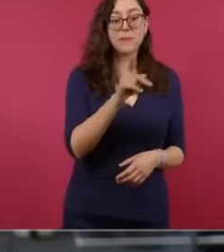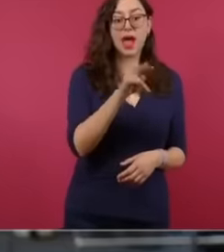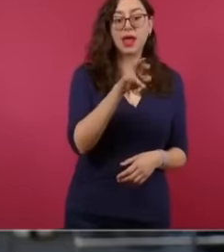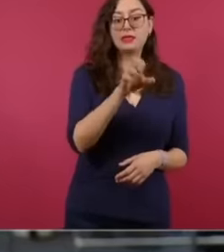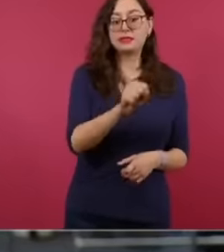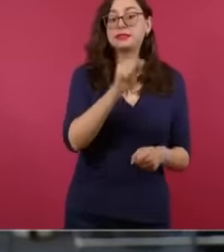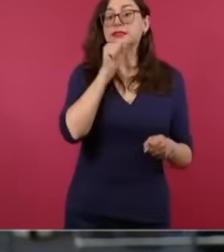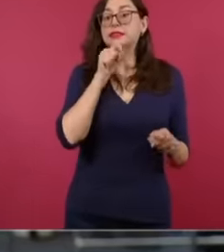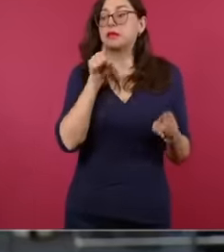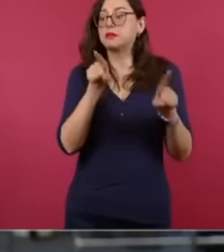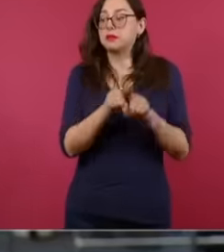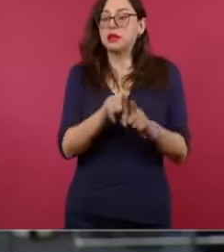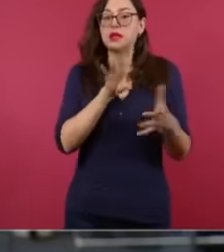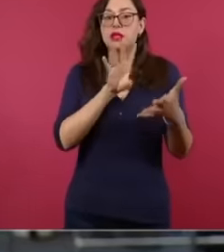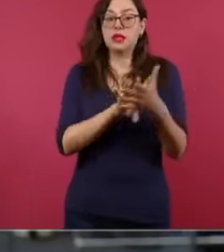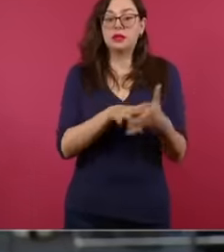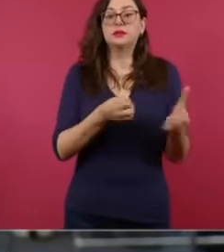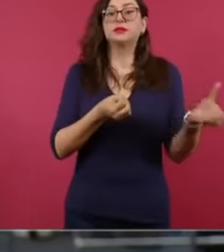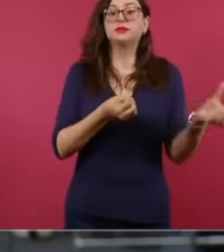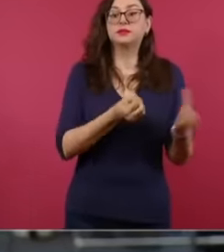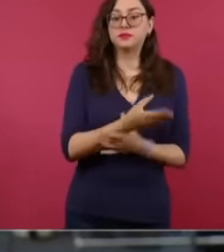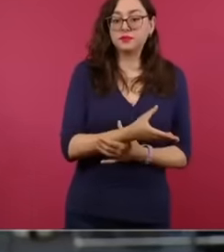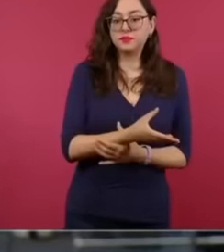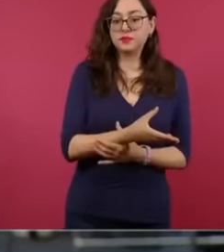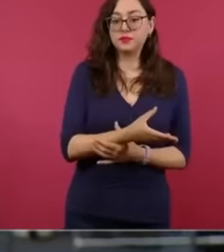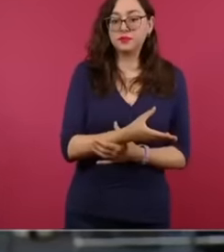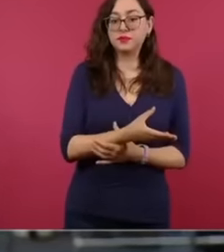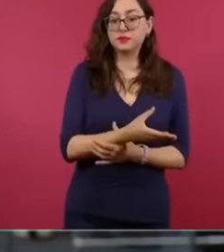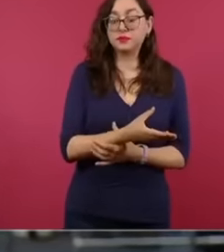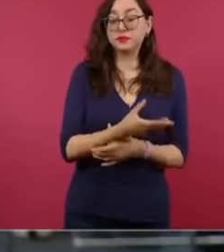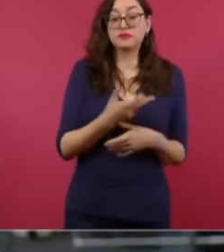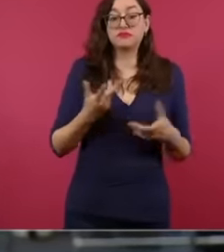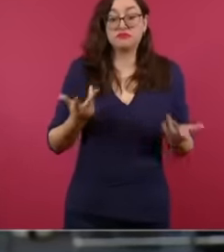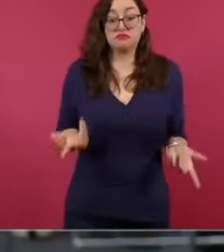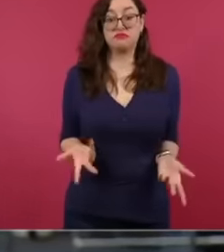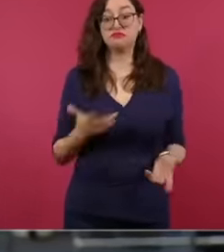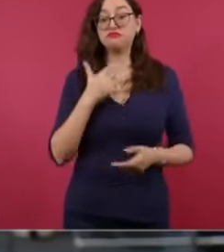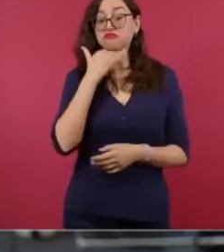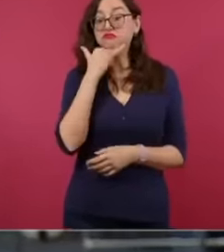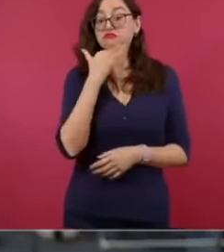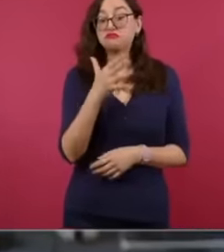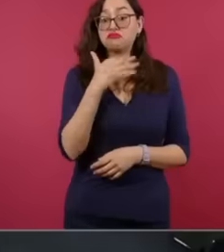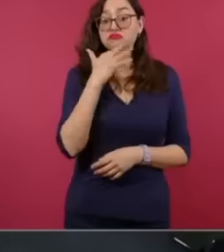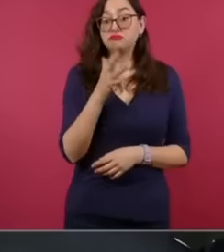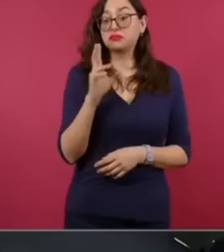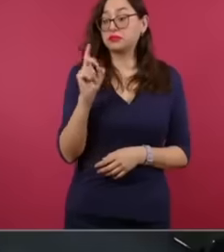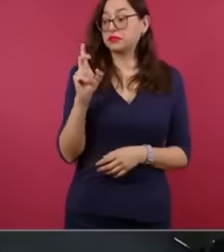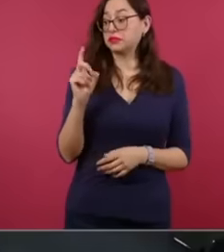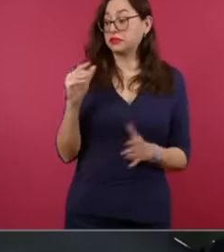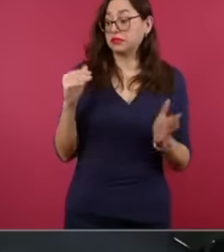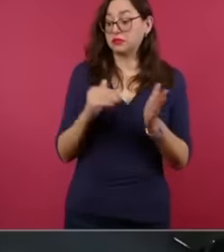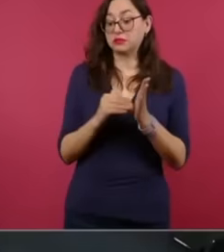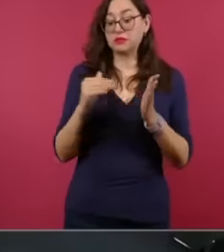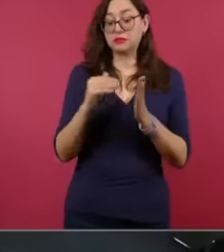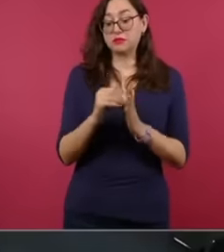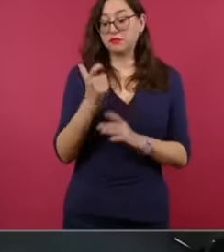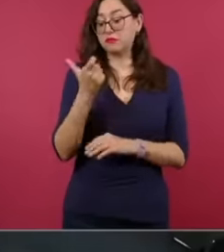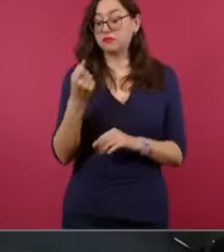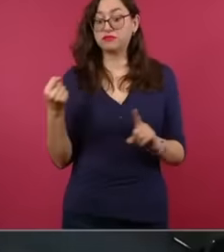por presunta corrupción, y según Claudia Pavlovich, él se llevó más de 30 mil millones de pesos,